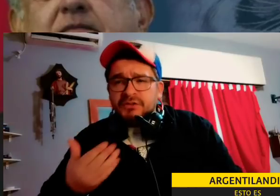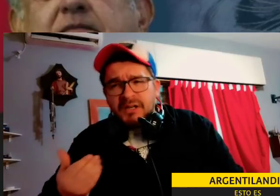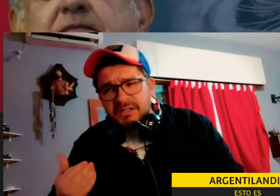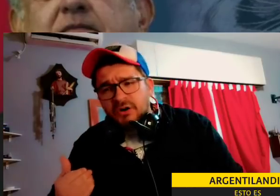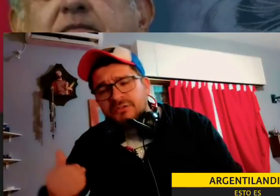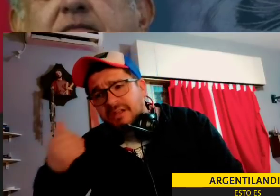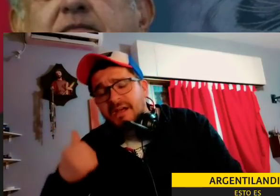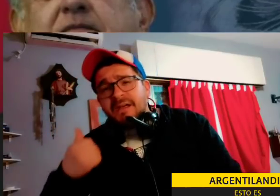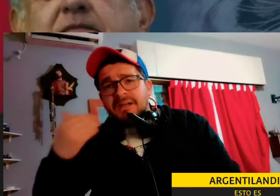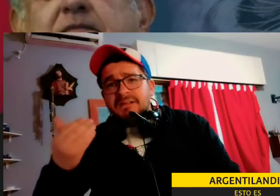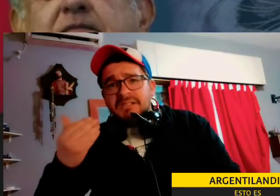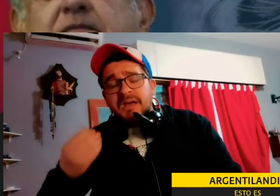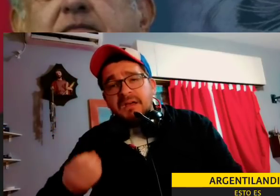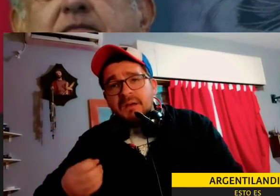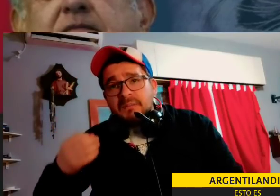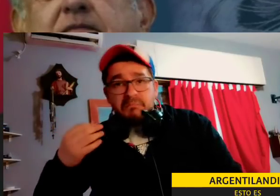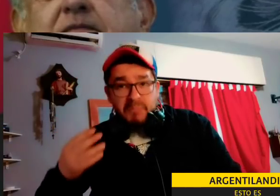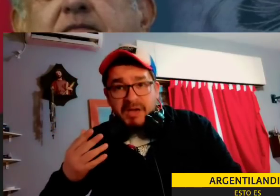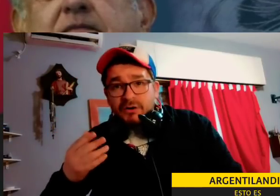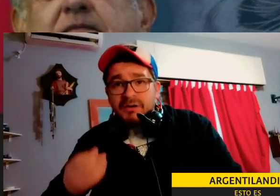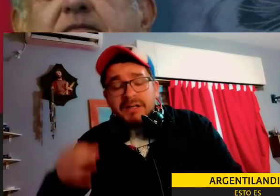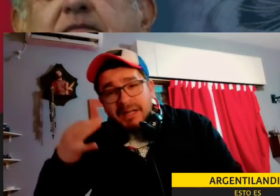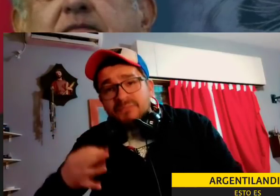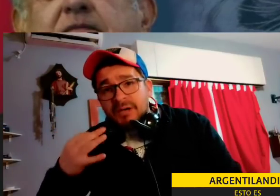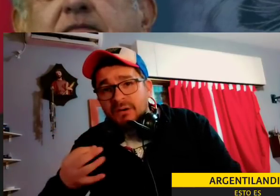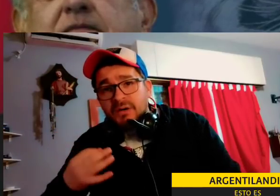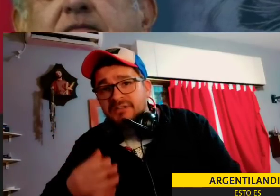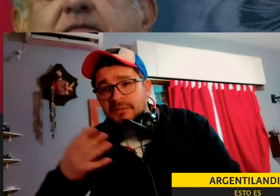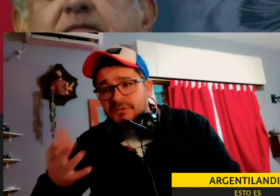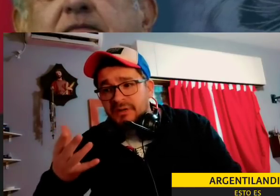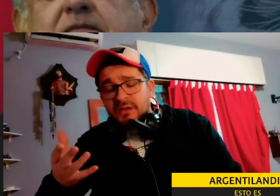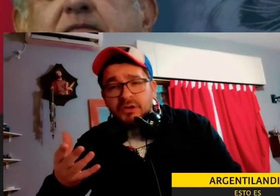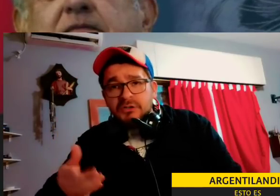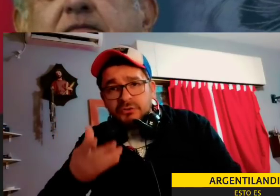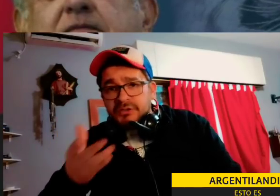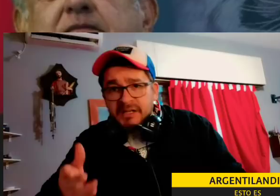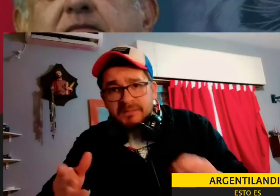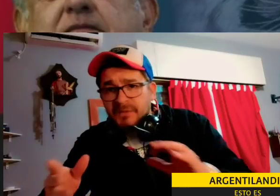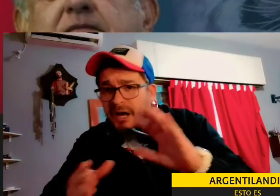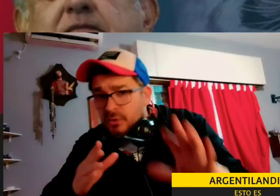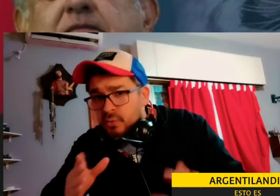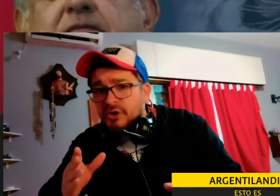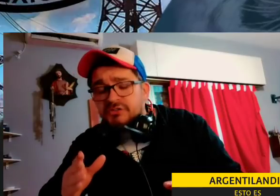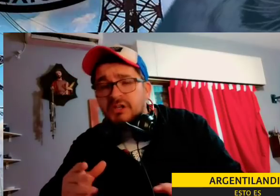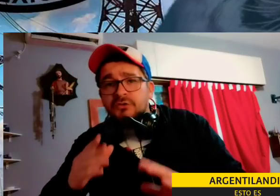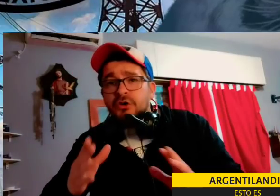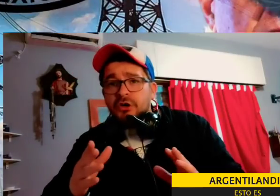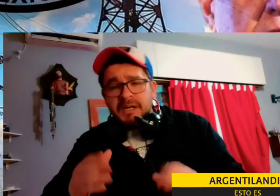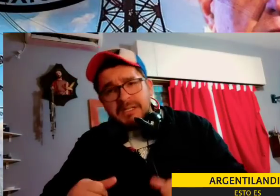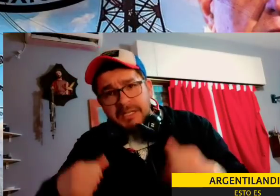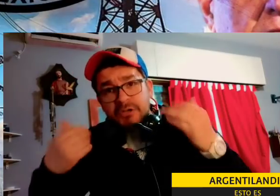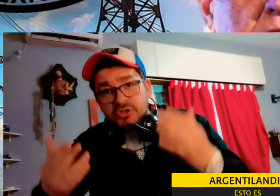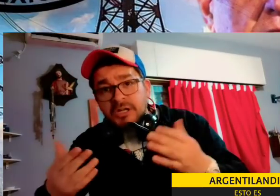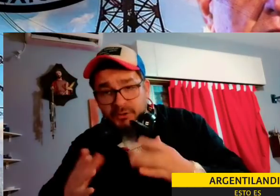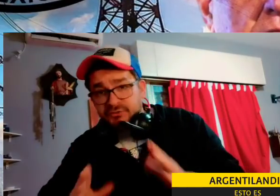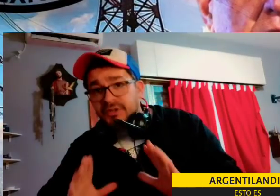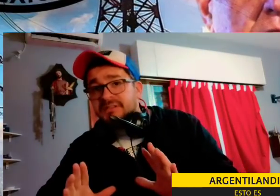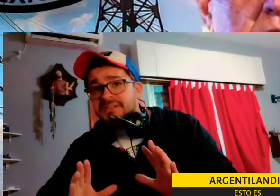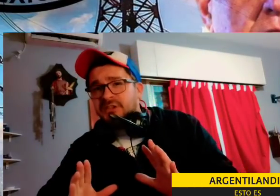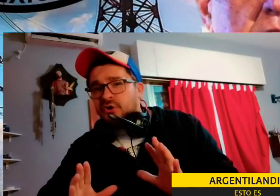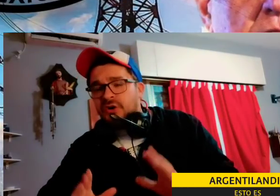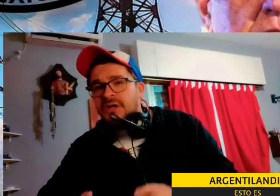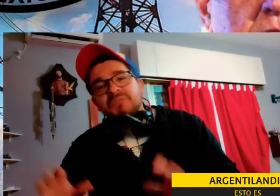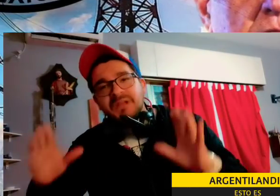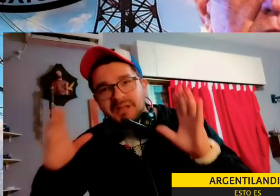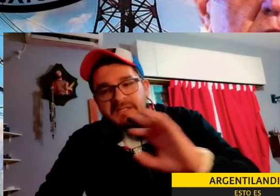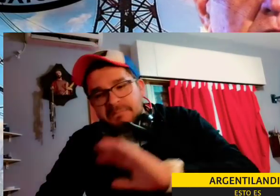yo lo defiendo tanto y les digo, desde acá de Argentina veo el gran trabajo que hace López Obrador y ustedes, algunos, no lo ven y millones por